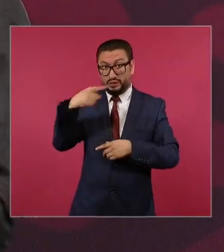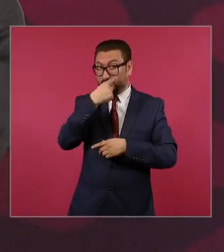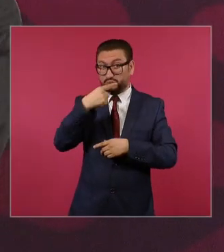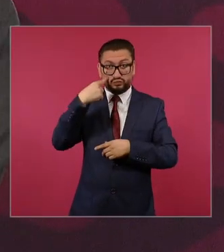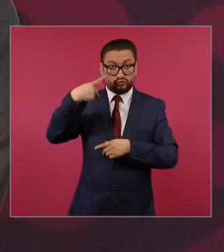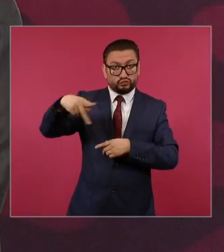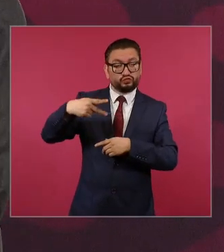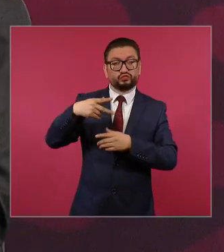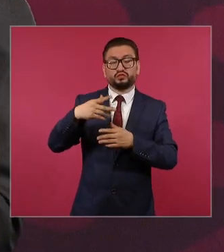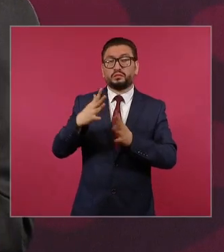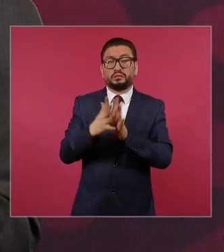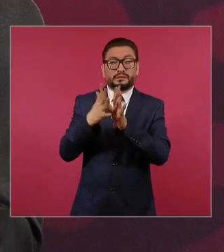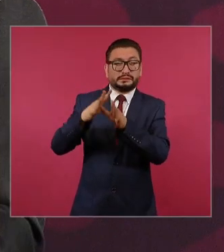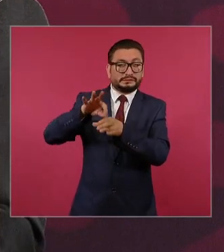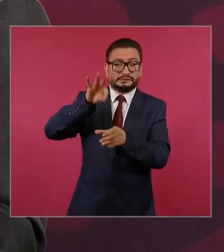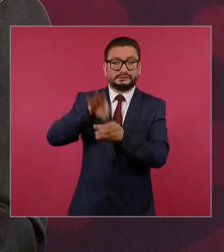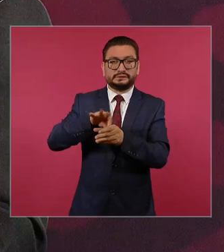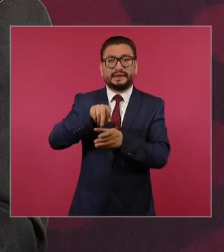el pueblo decide,